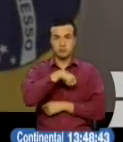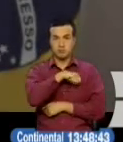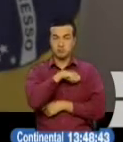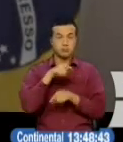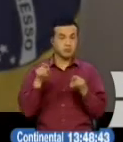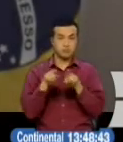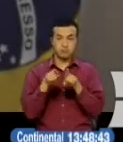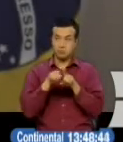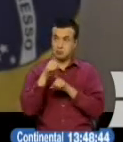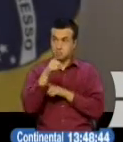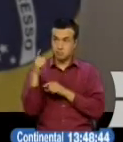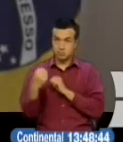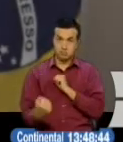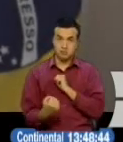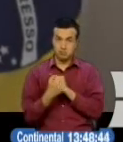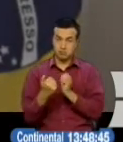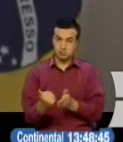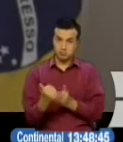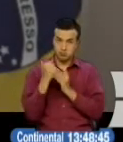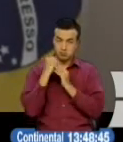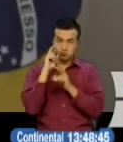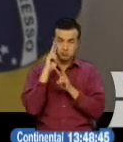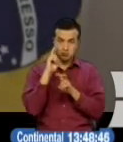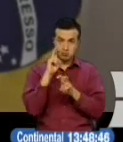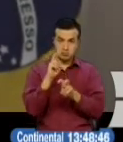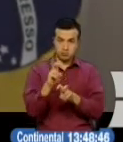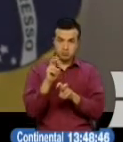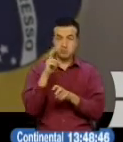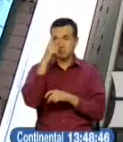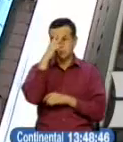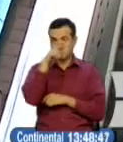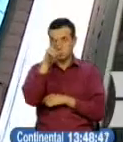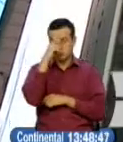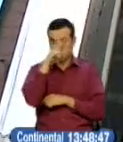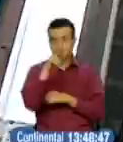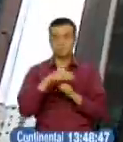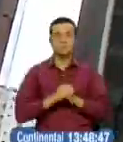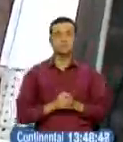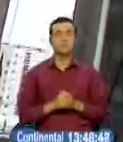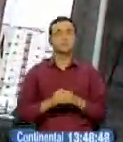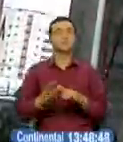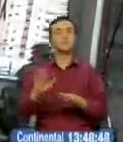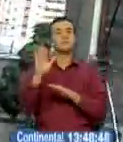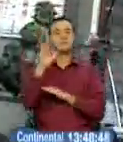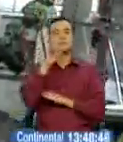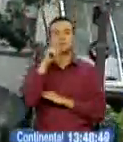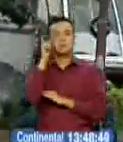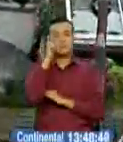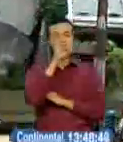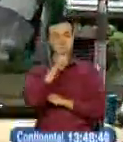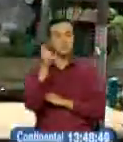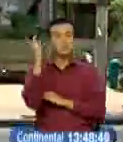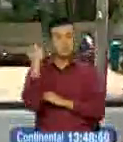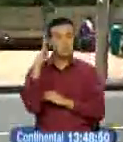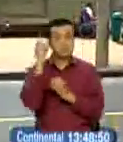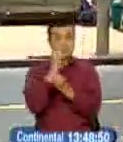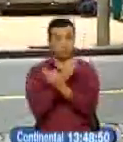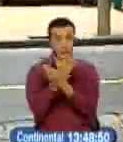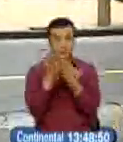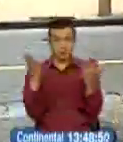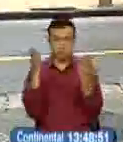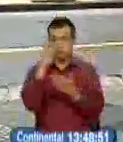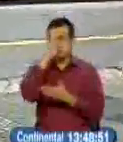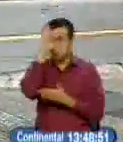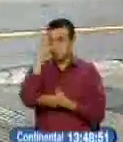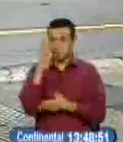es otro punto importante de las investigaciones, con México. Existe el compromiso por parte de la Fiscalía que una vez que la información entregada por